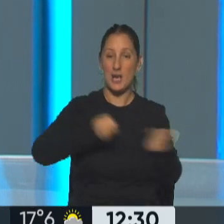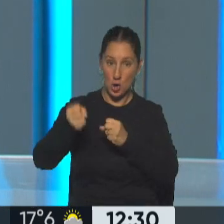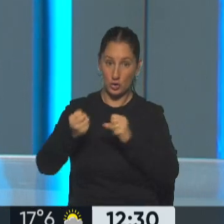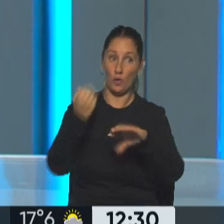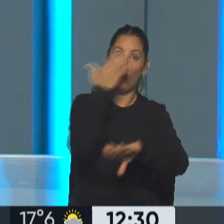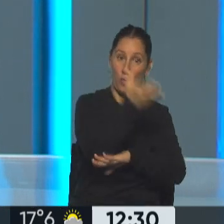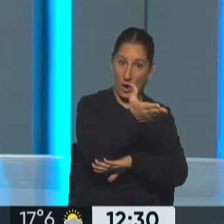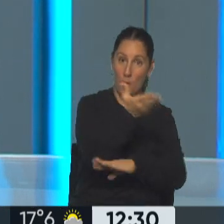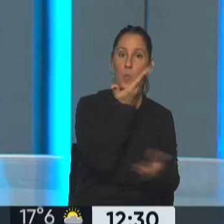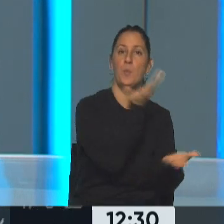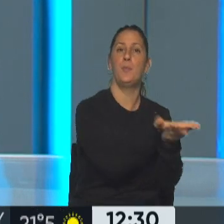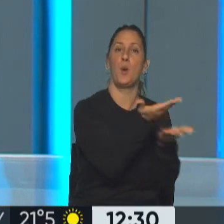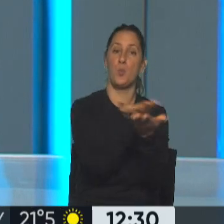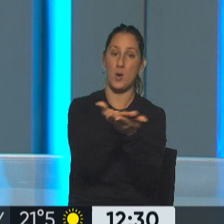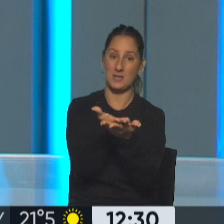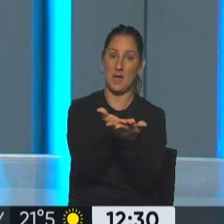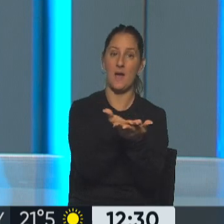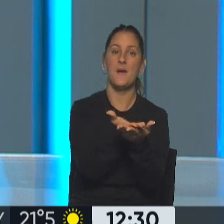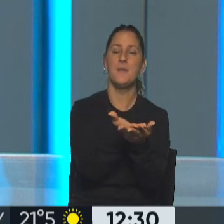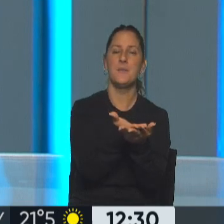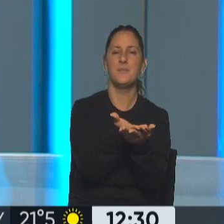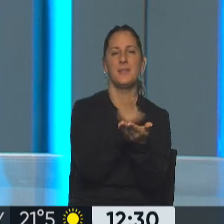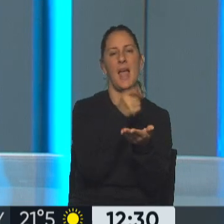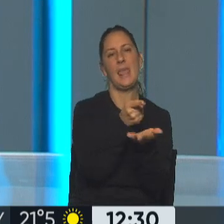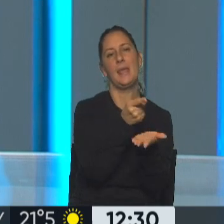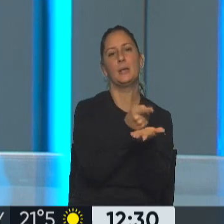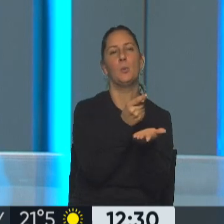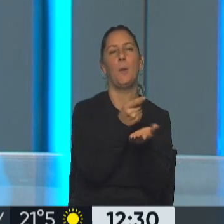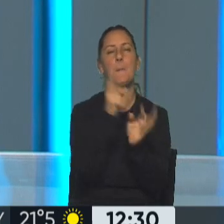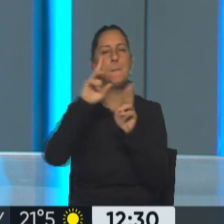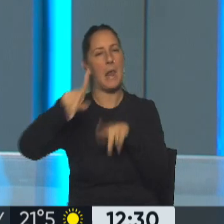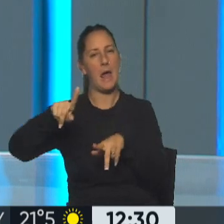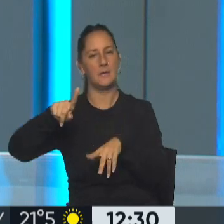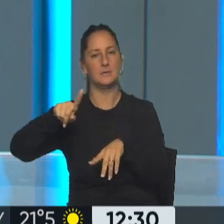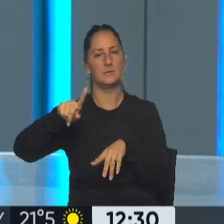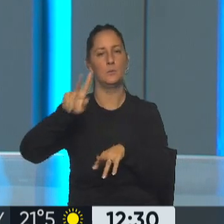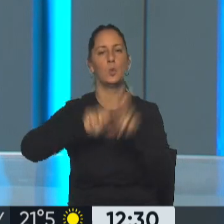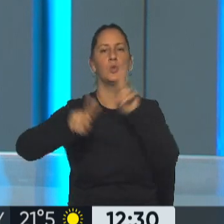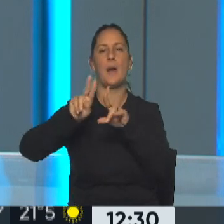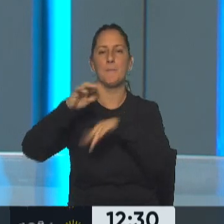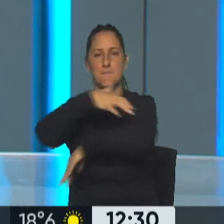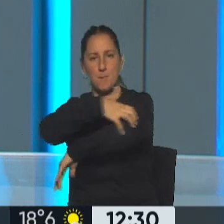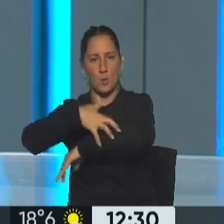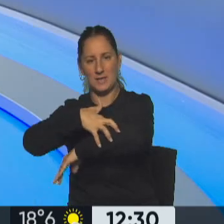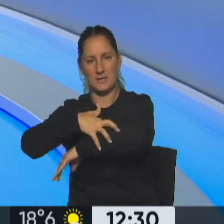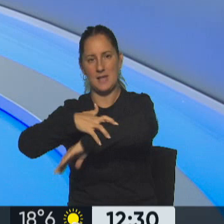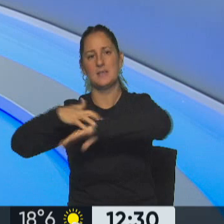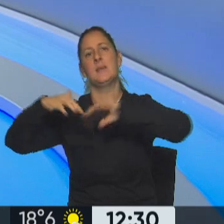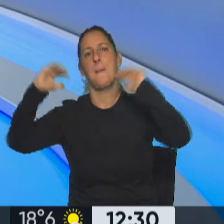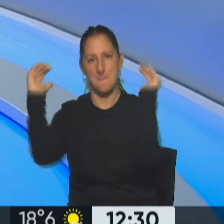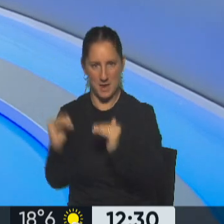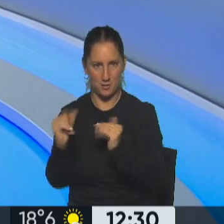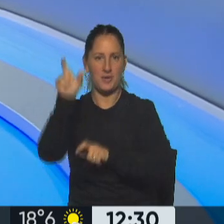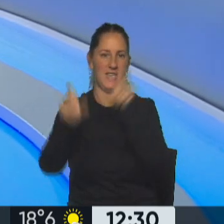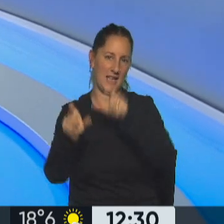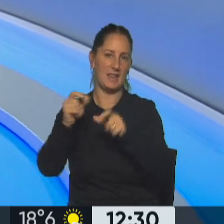yao presentando sus propuestas frente al círculo rojo y alternativas que lo que buscan es reducir la pobreza y sacar a miles de argentinos